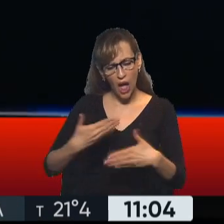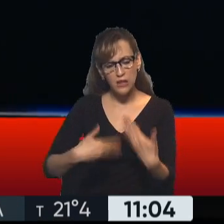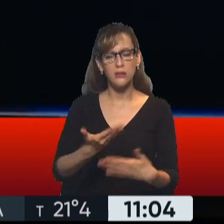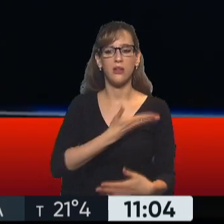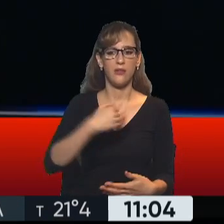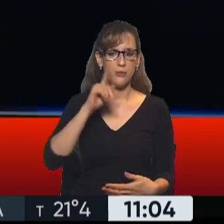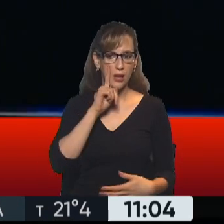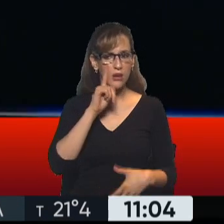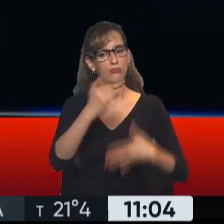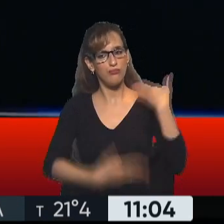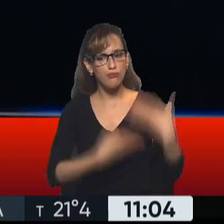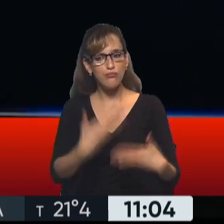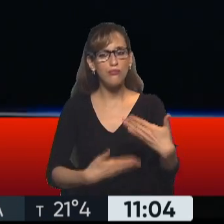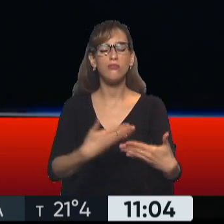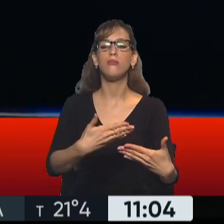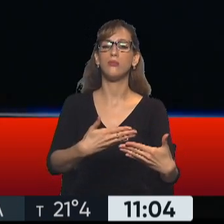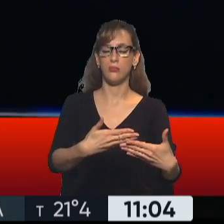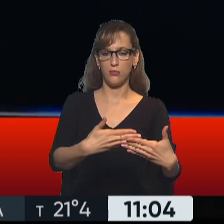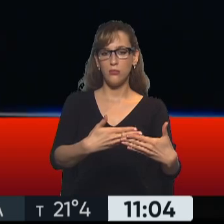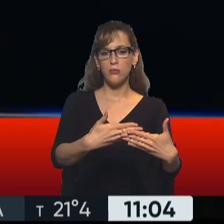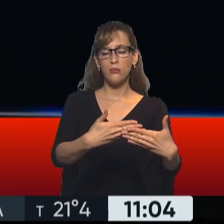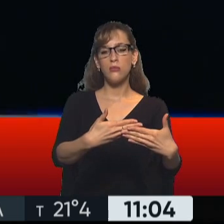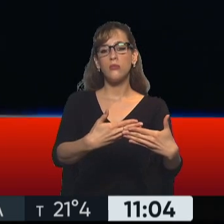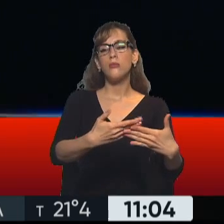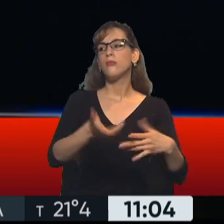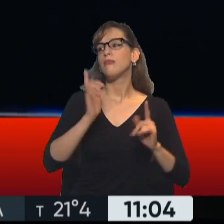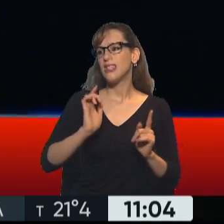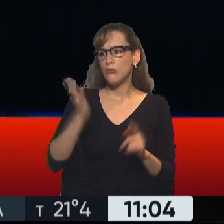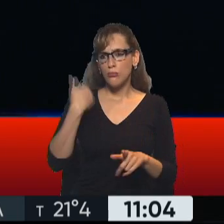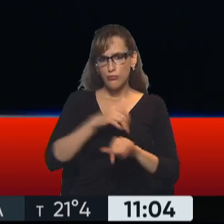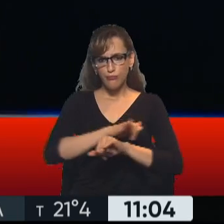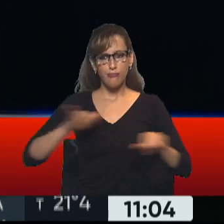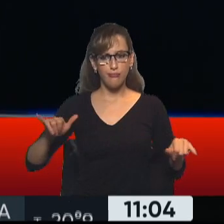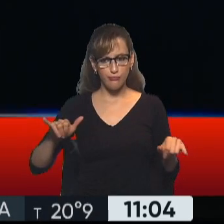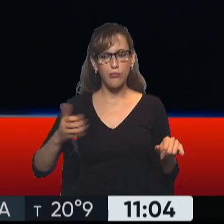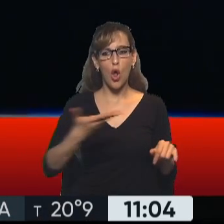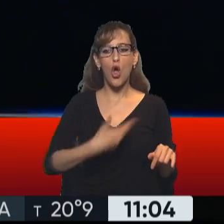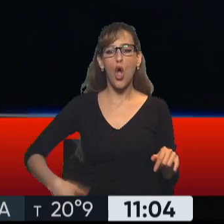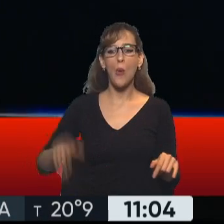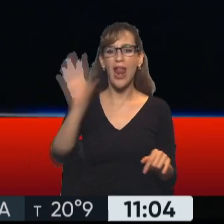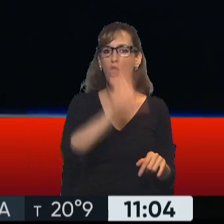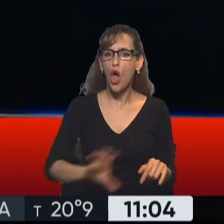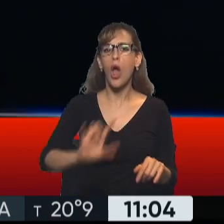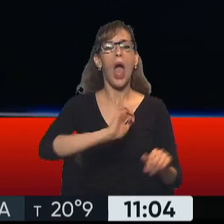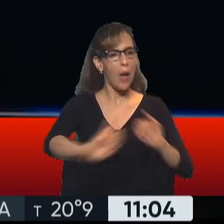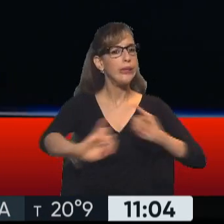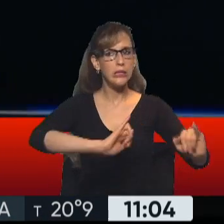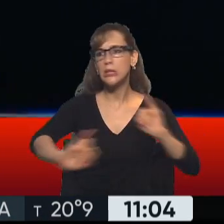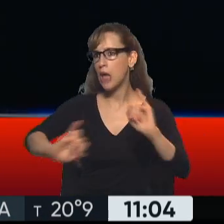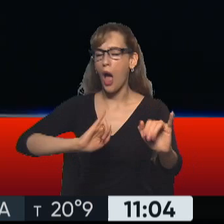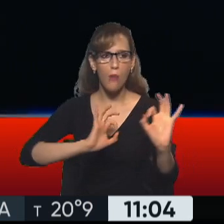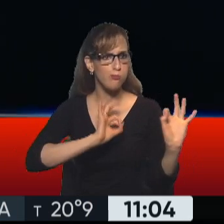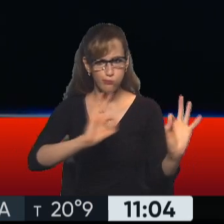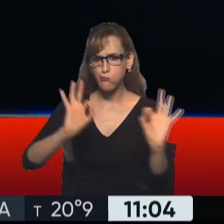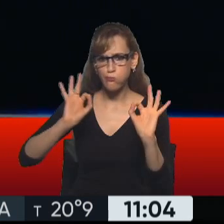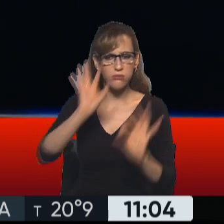Monetario Internacional, se los venía informando a los señores gobernadores y gobernadores de la Argentina.